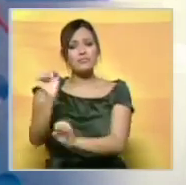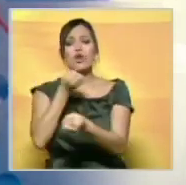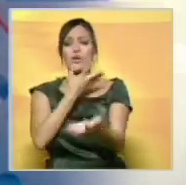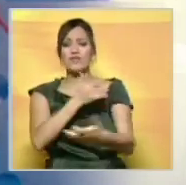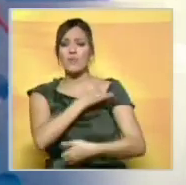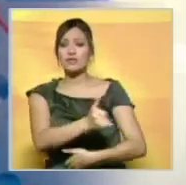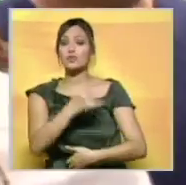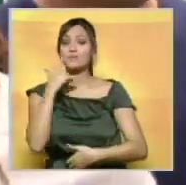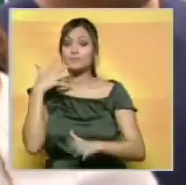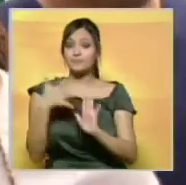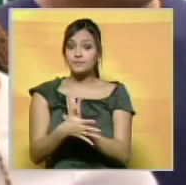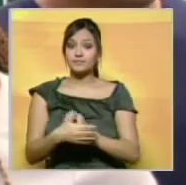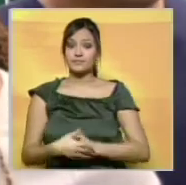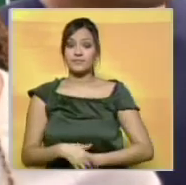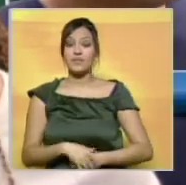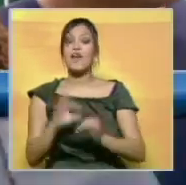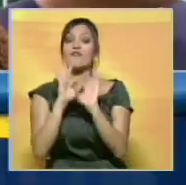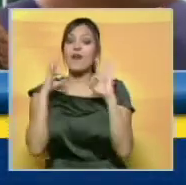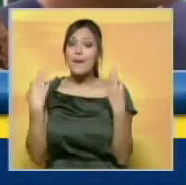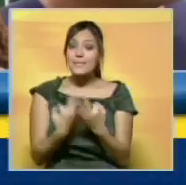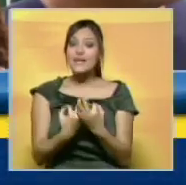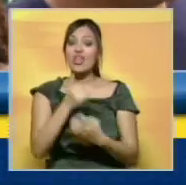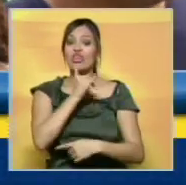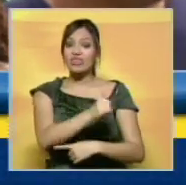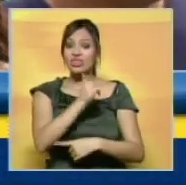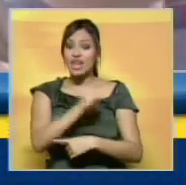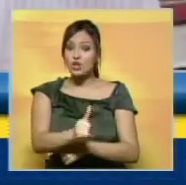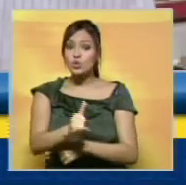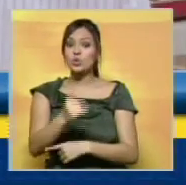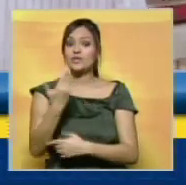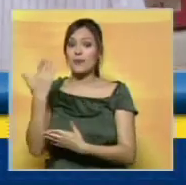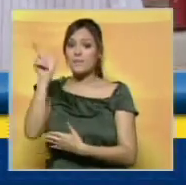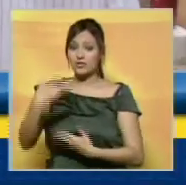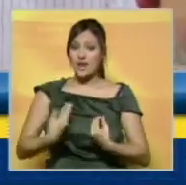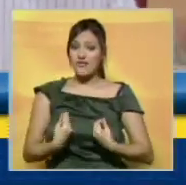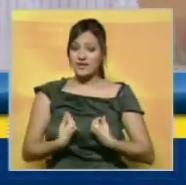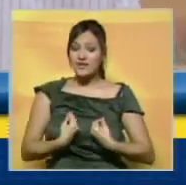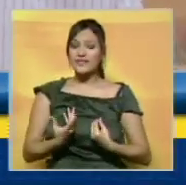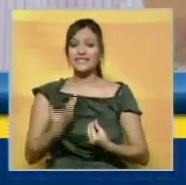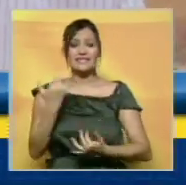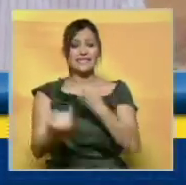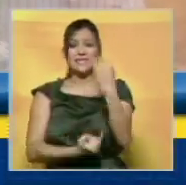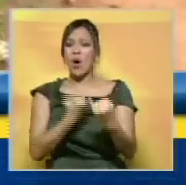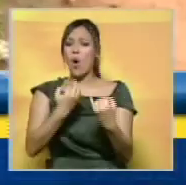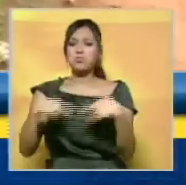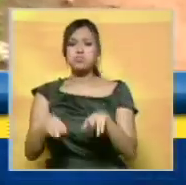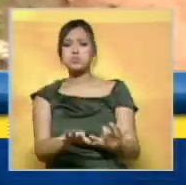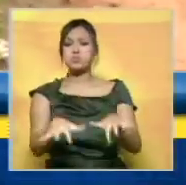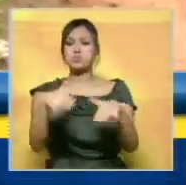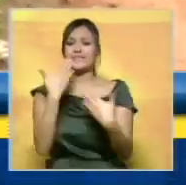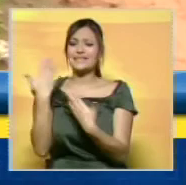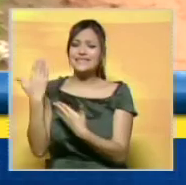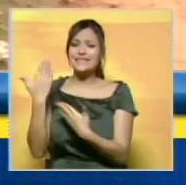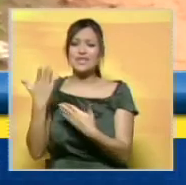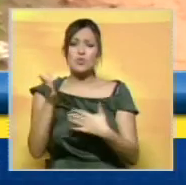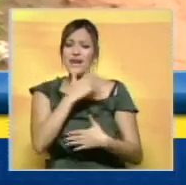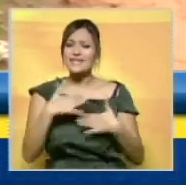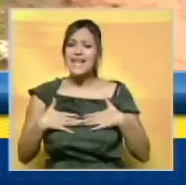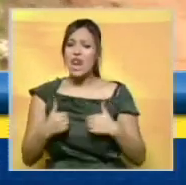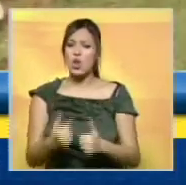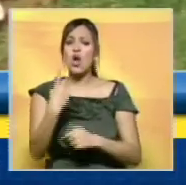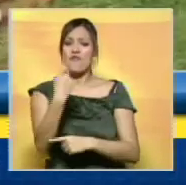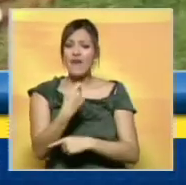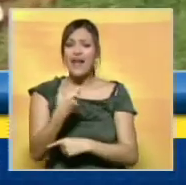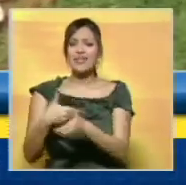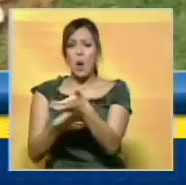Brizuela nos cuenta más. Familiares y vecinos denunciaron que en el sector Las Amazonas en San Félix las inundaciones por agua estancada, insalubridad y falta